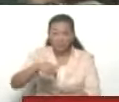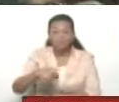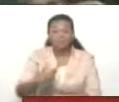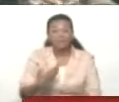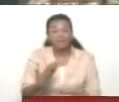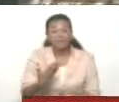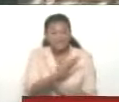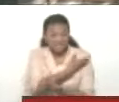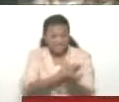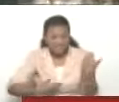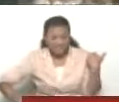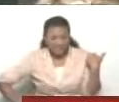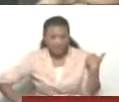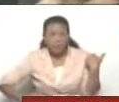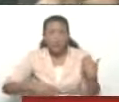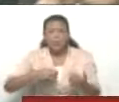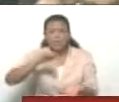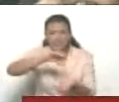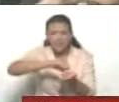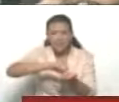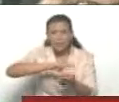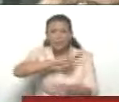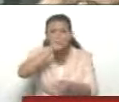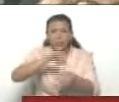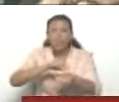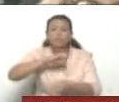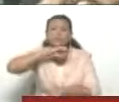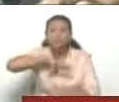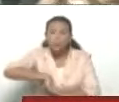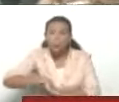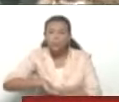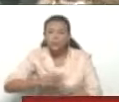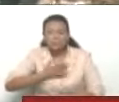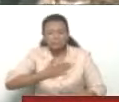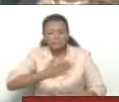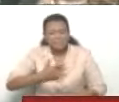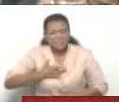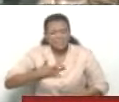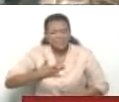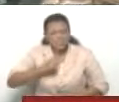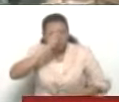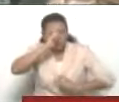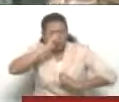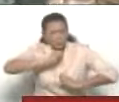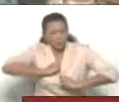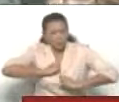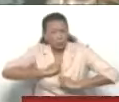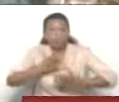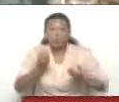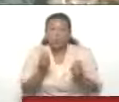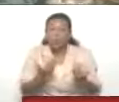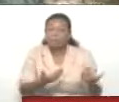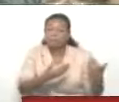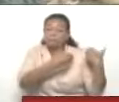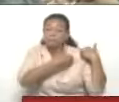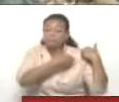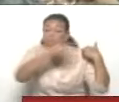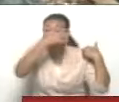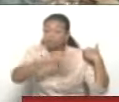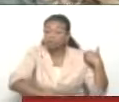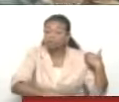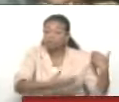presidente del Centro Nacional de Historia, presidente, es un honor, pero además es una enorme